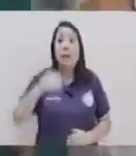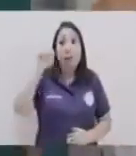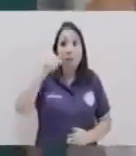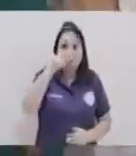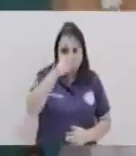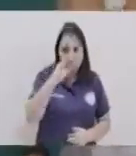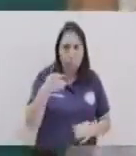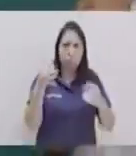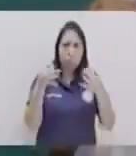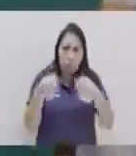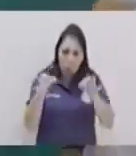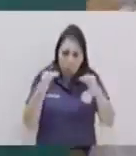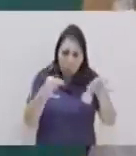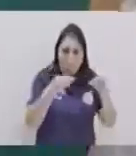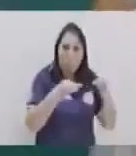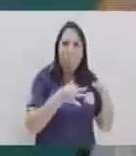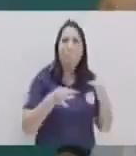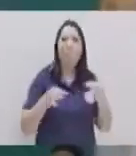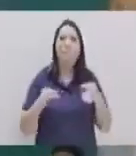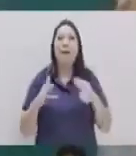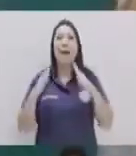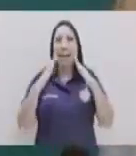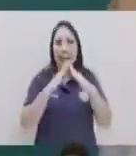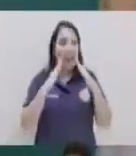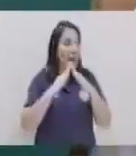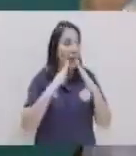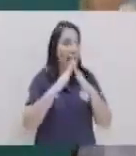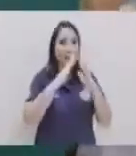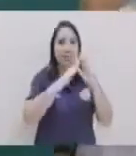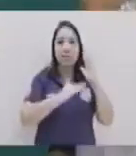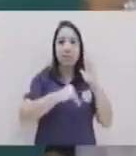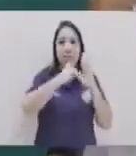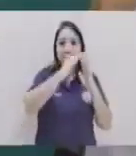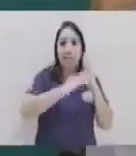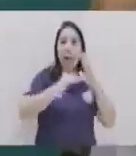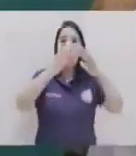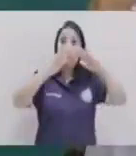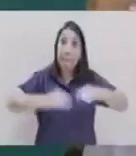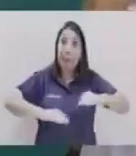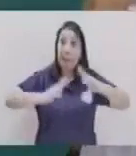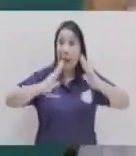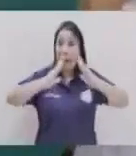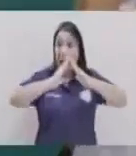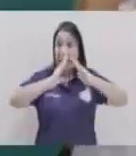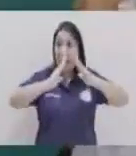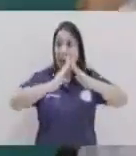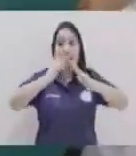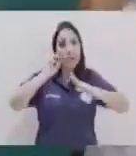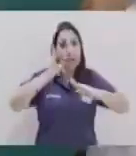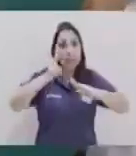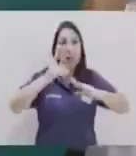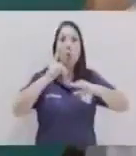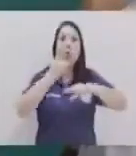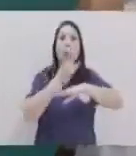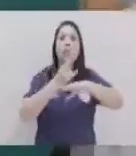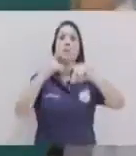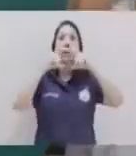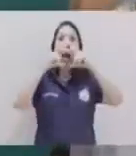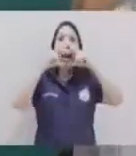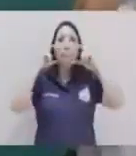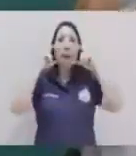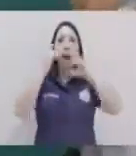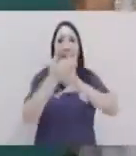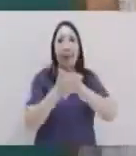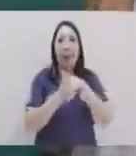tiempo en actividades familiares, ¿verdad? Que recordemos que debemos de permanecer en casa, siempre utilizando nuestra mascarilla,